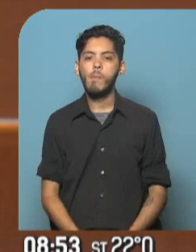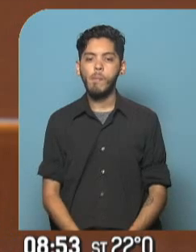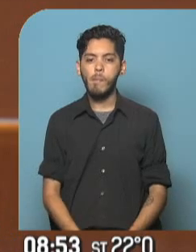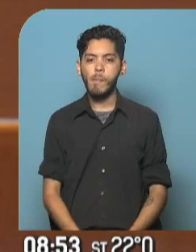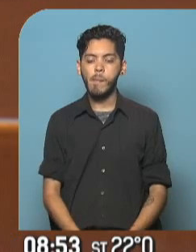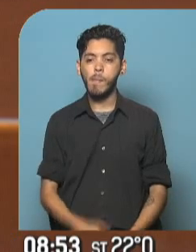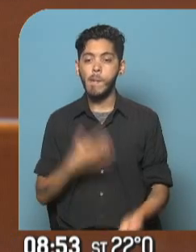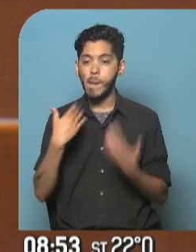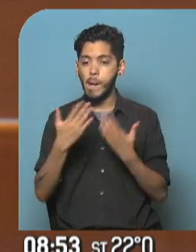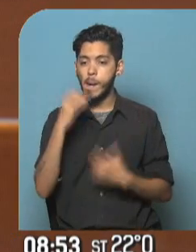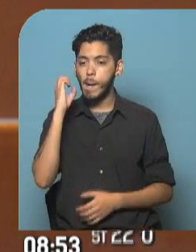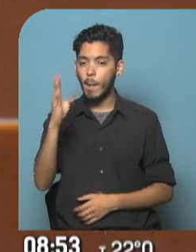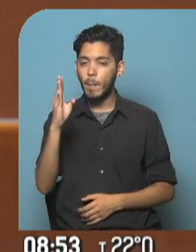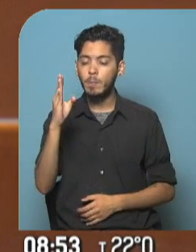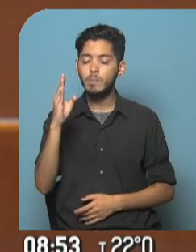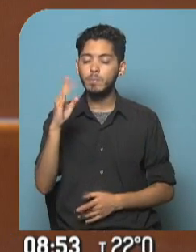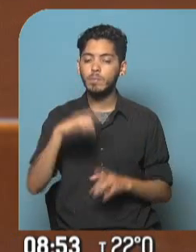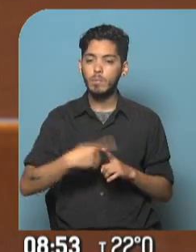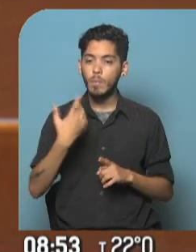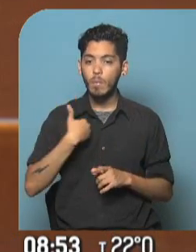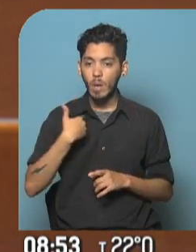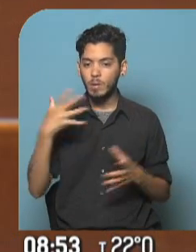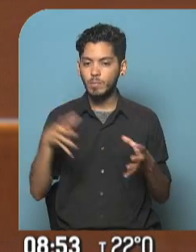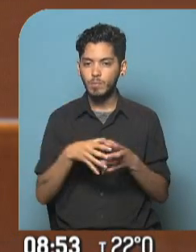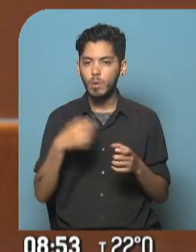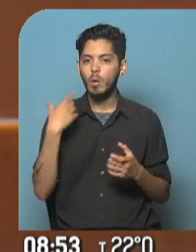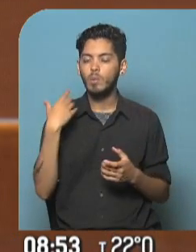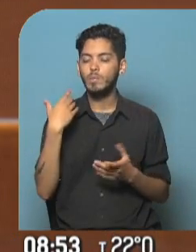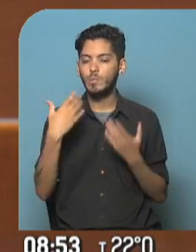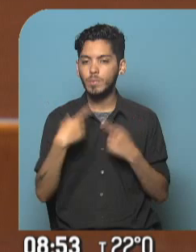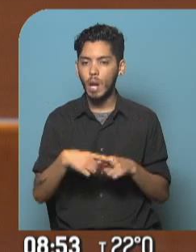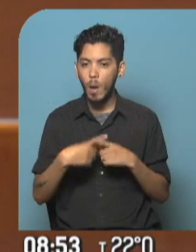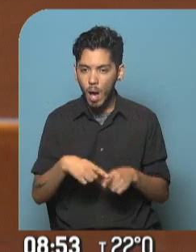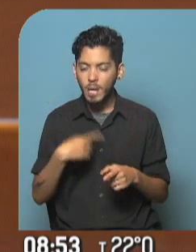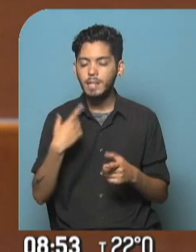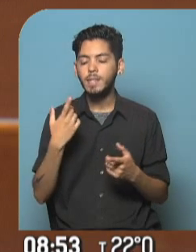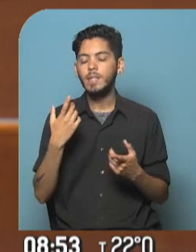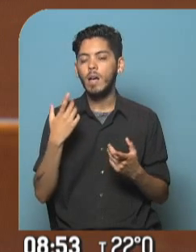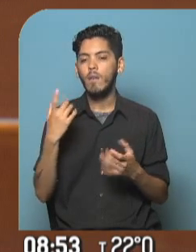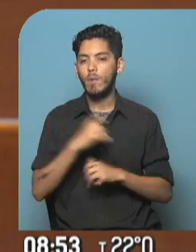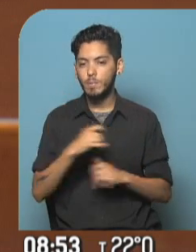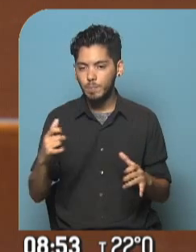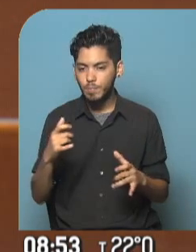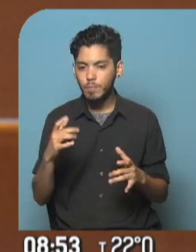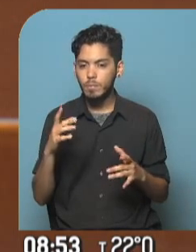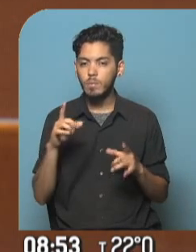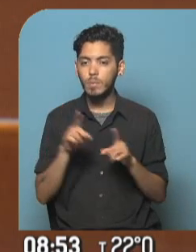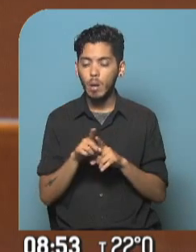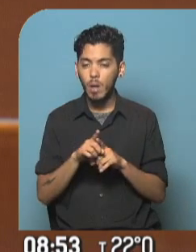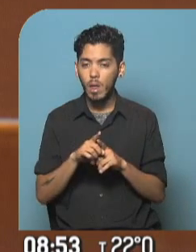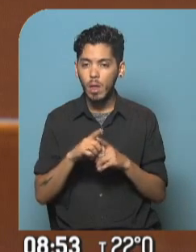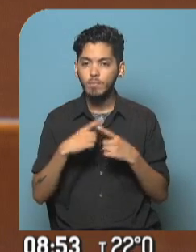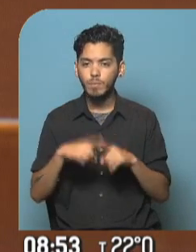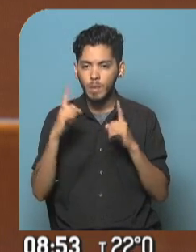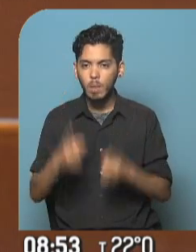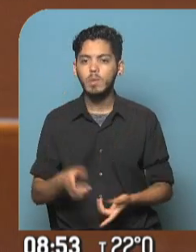vamos a hablar del club político argentino una fuente de debate de información de discusiones que hoy está cumpliendo 10 años está jugó